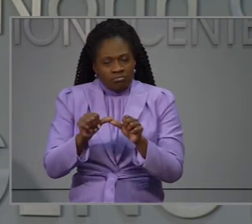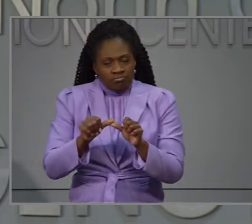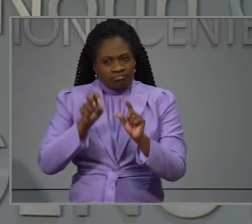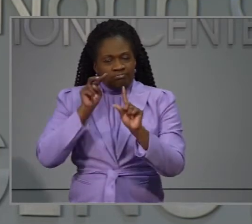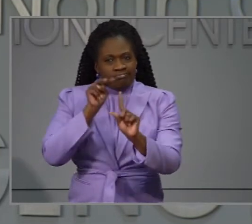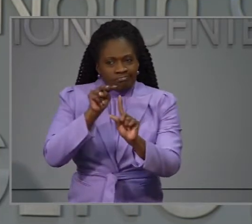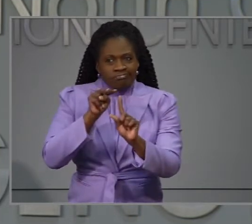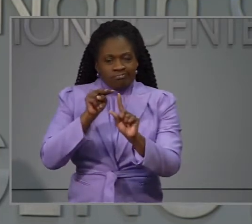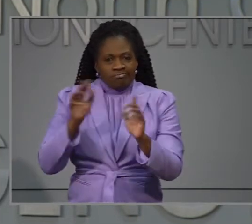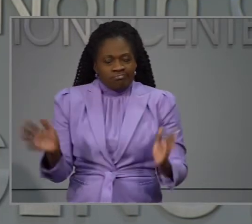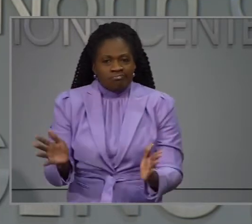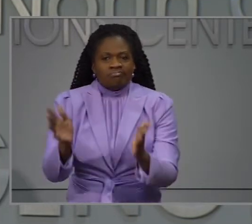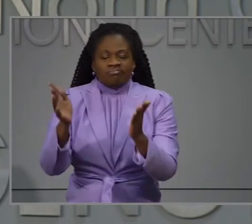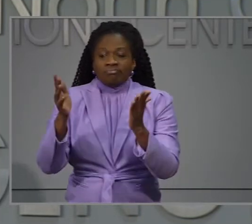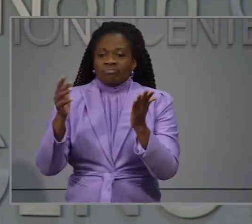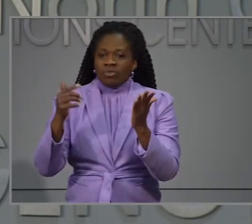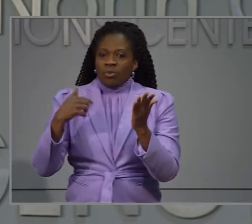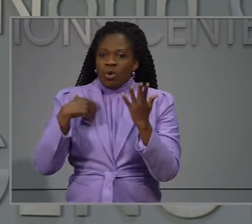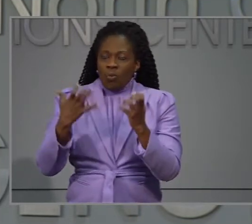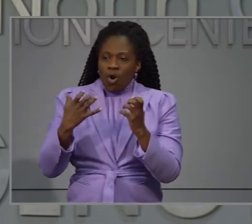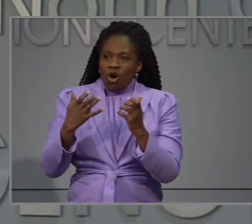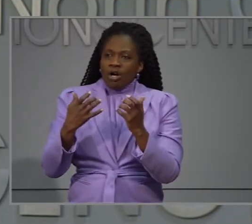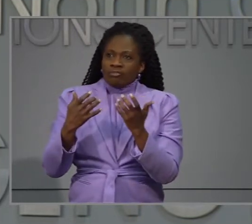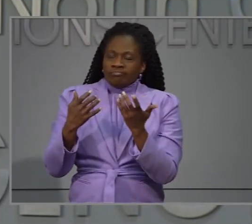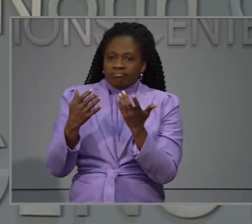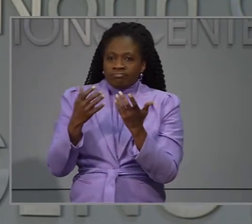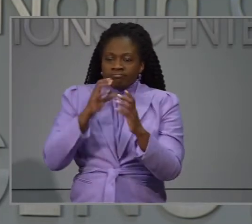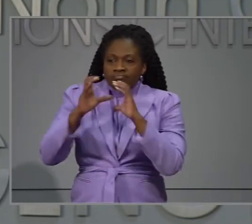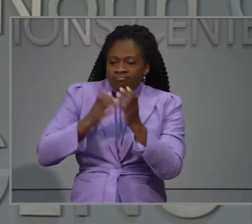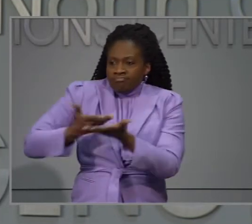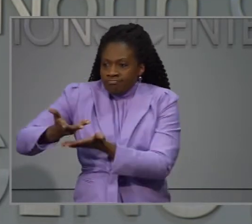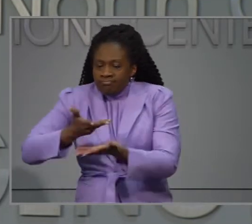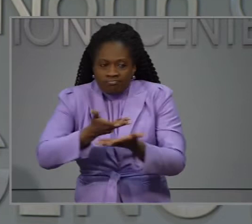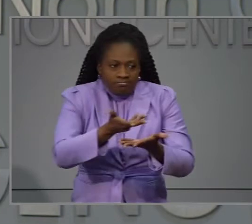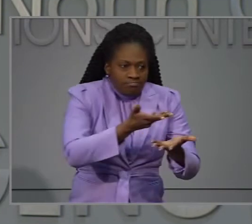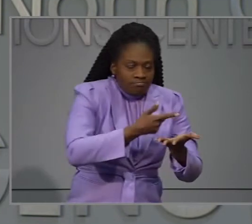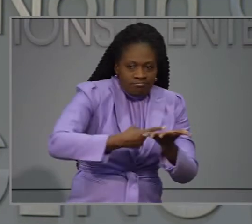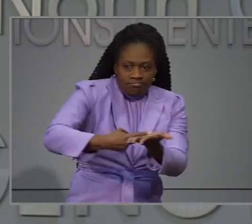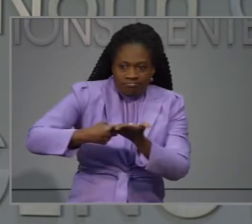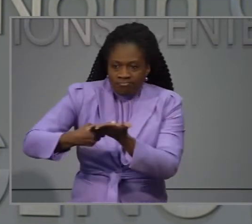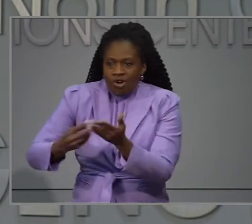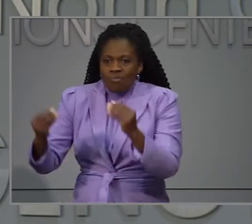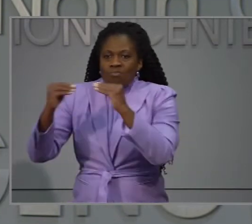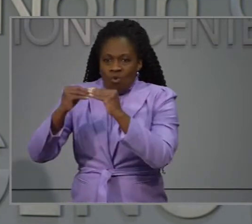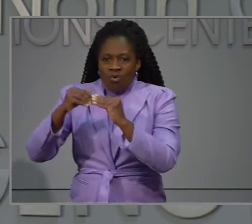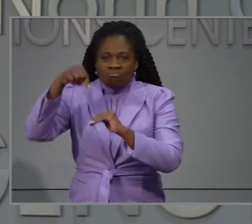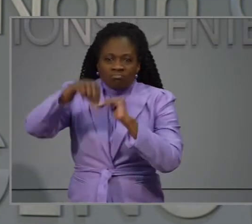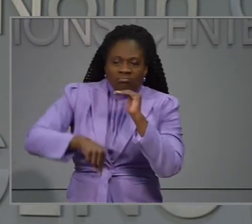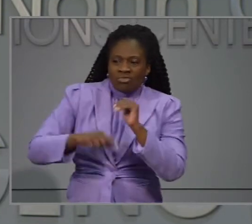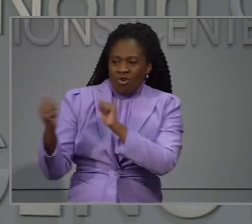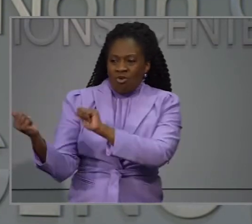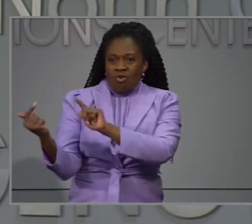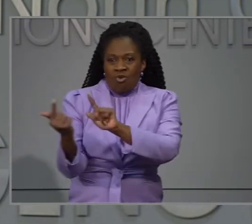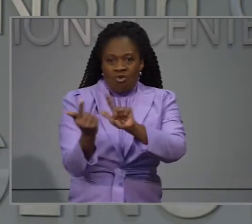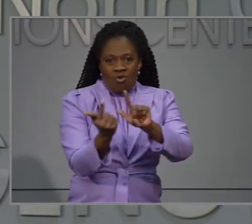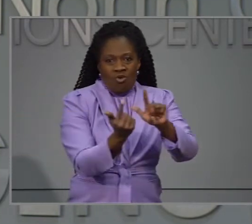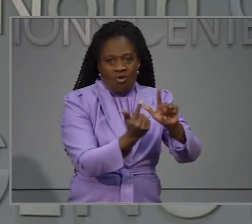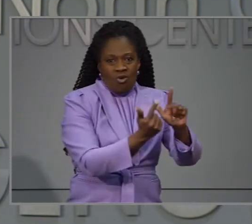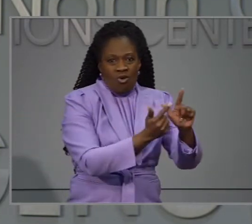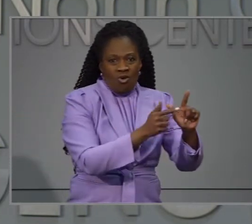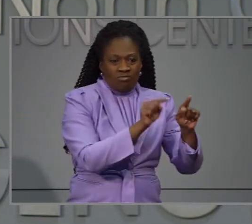están de acuerdo y continuaremos con este trabajo seguiremos con estas líneas de comunicación abiertas con